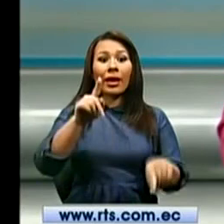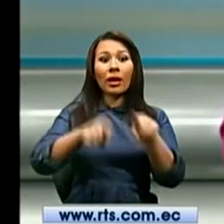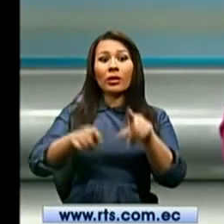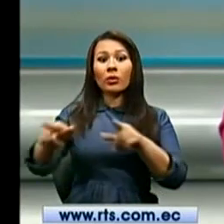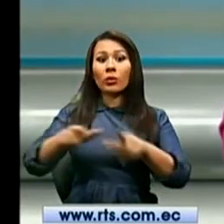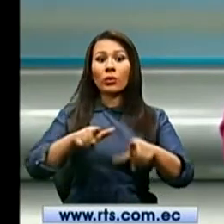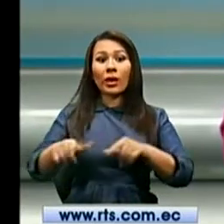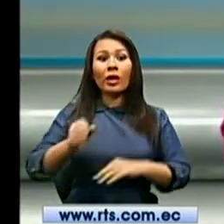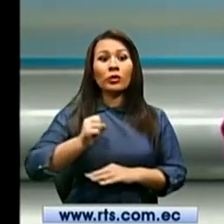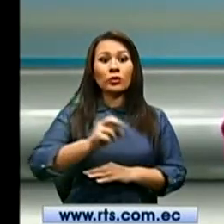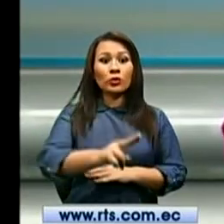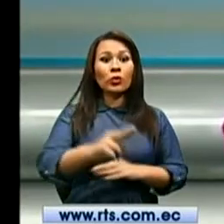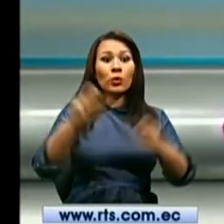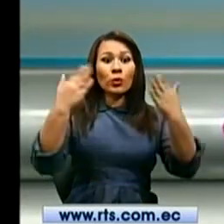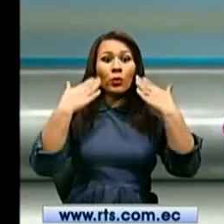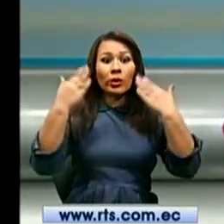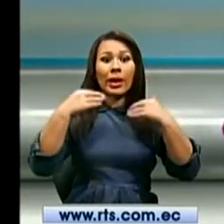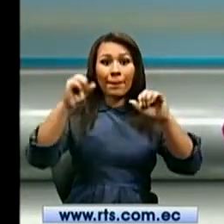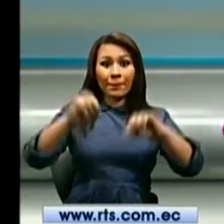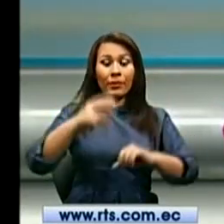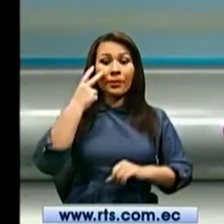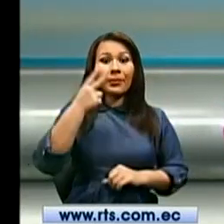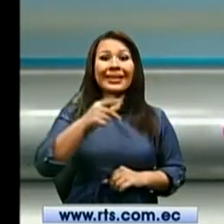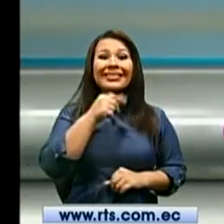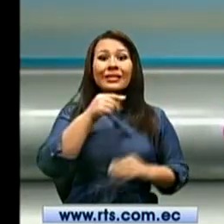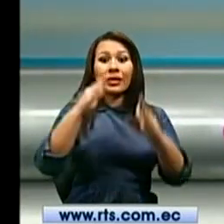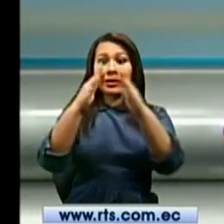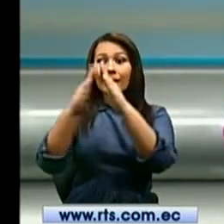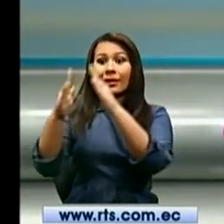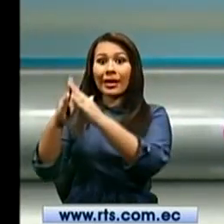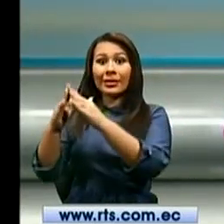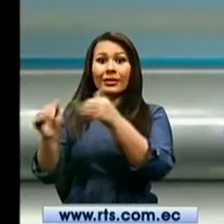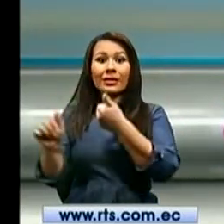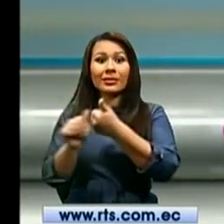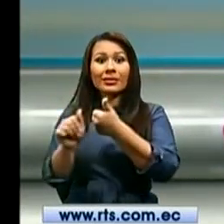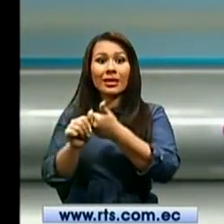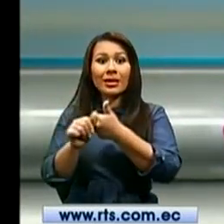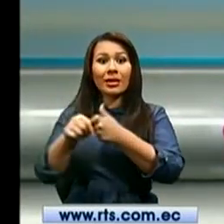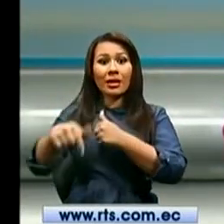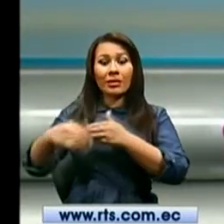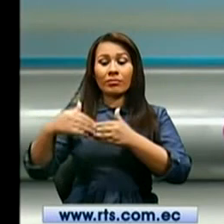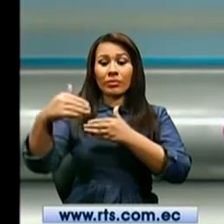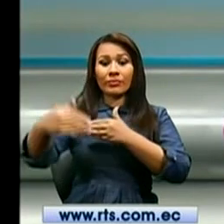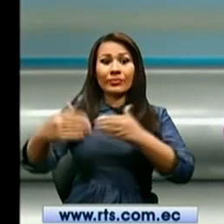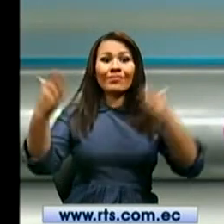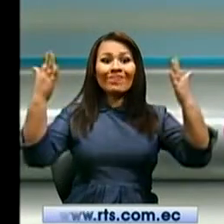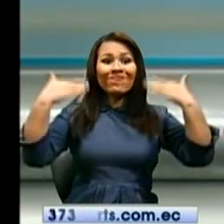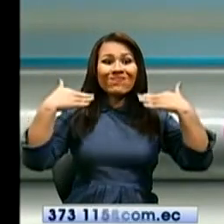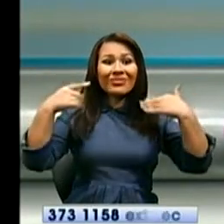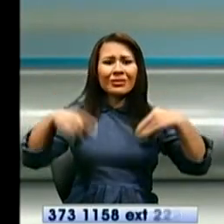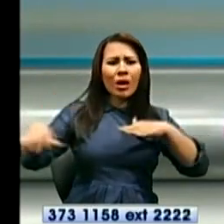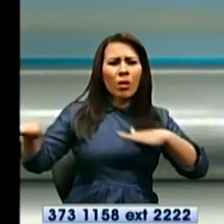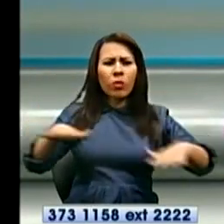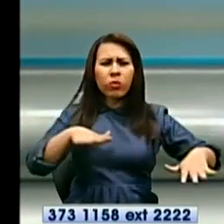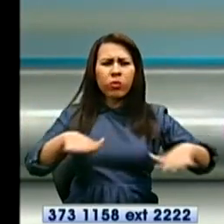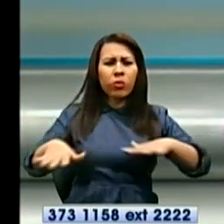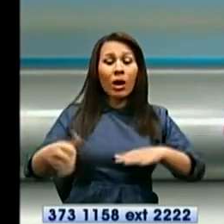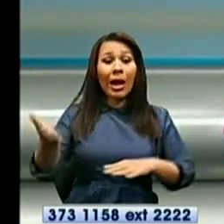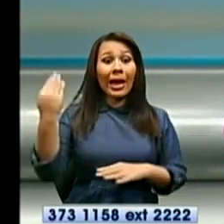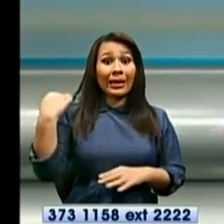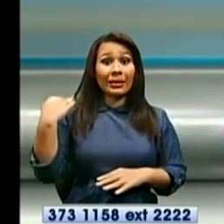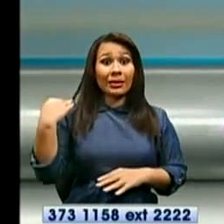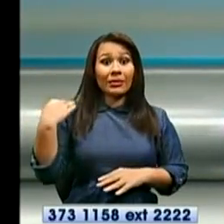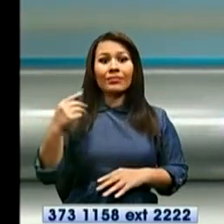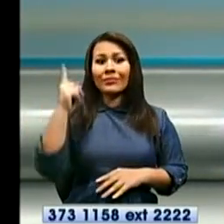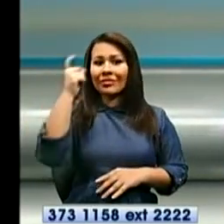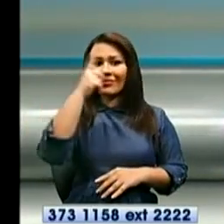puntos del sur de Guayaquil aún pueden verse viviendas que resultaron con afectaciones tras el fuerte sismo que sacudió el país semanas